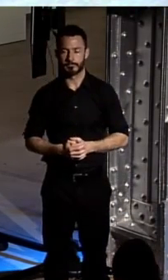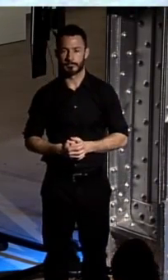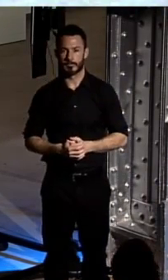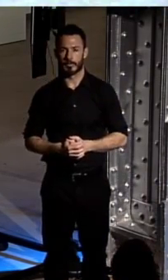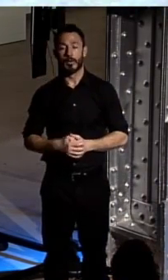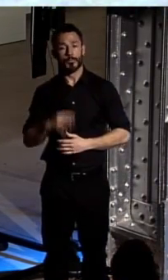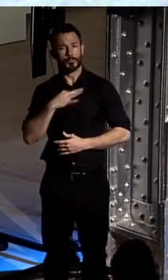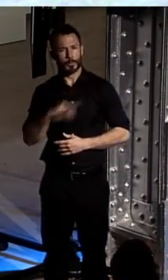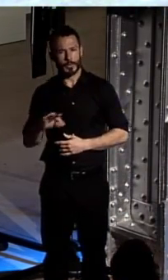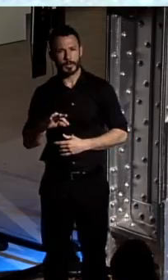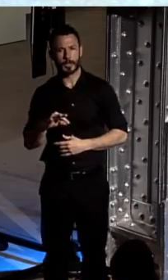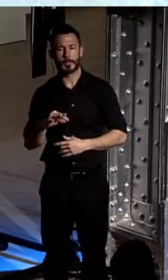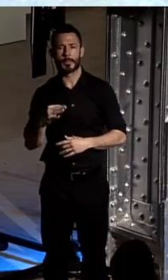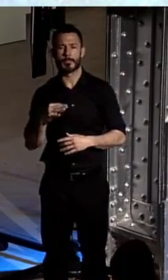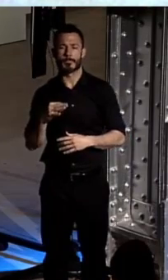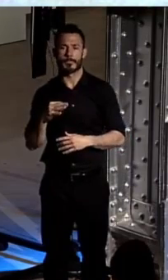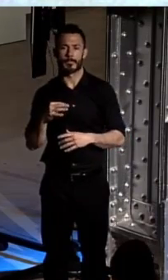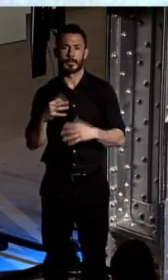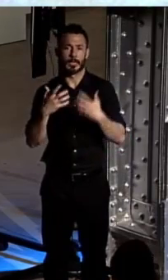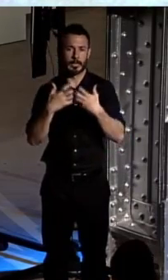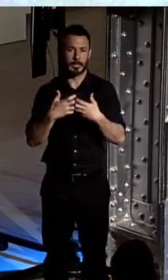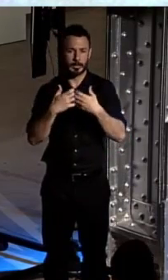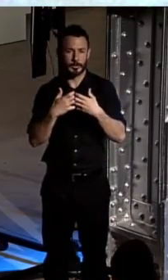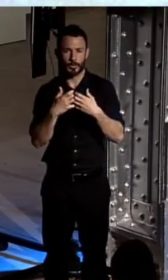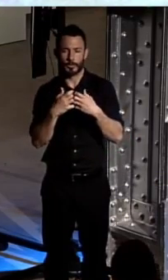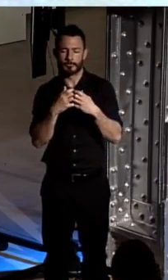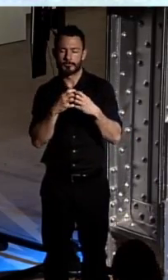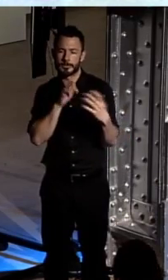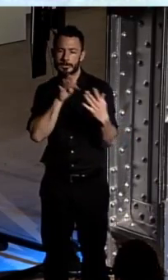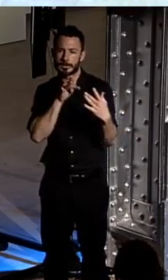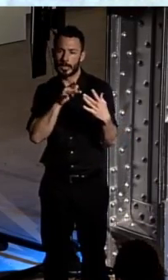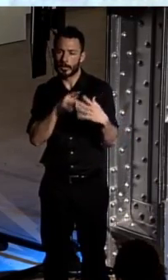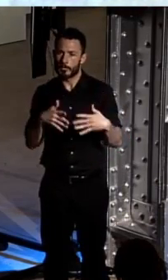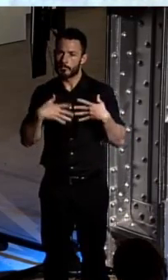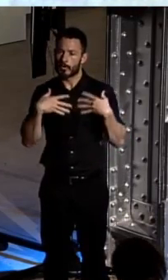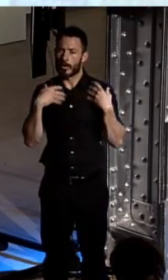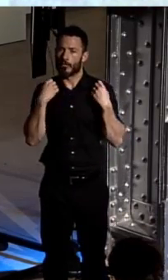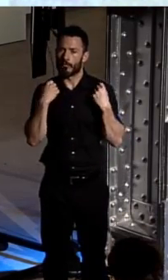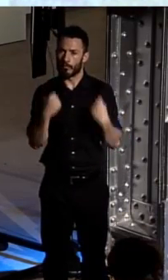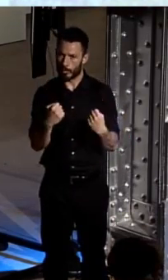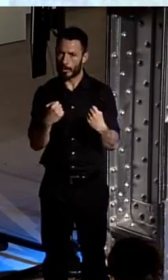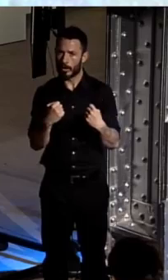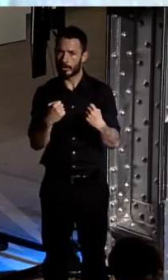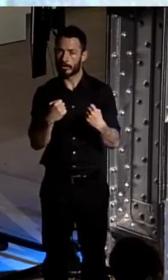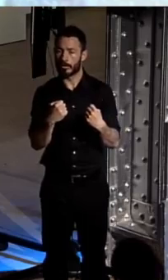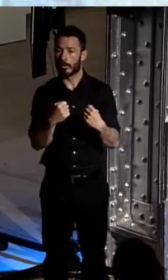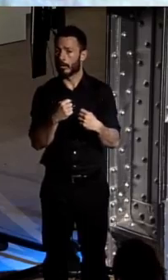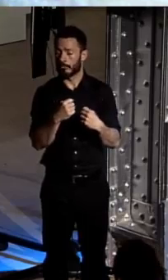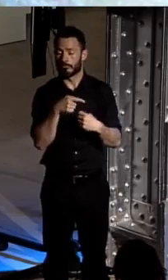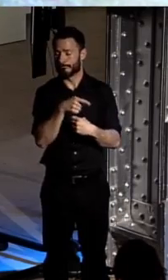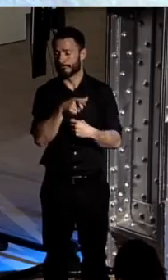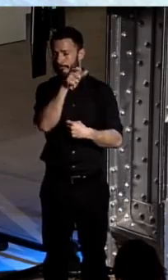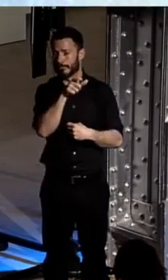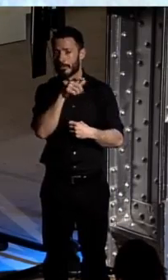Probablemente uno de los dispositivos con los que tenemos una relación más emocional y que más potencial tiene para ayudarnos emocionalmente es el móvil.